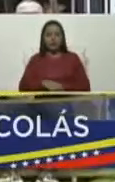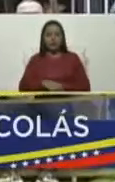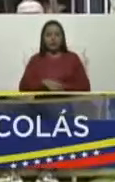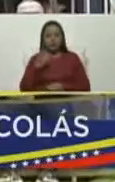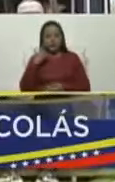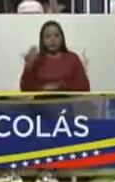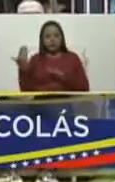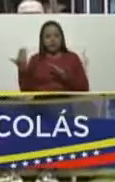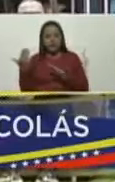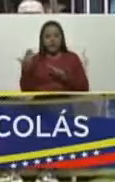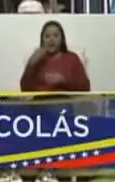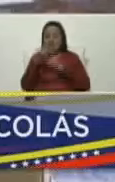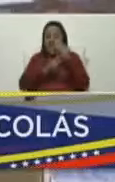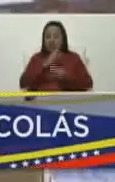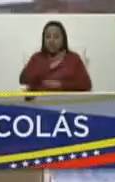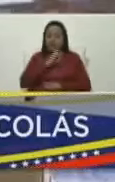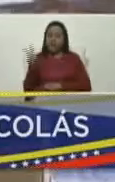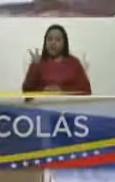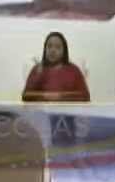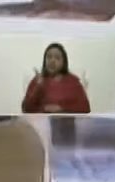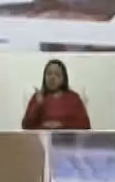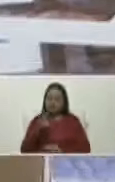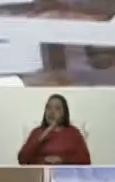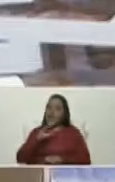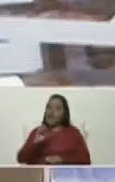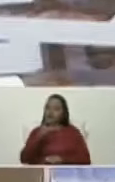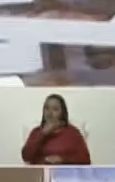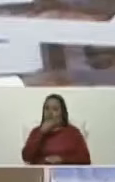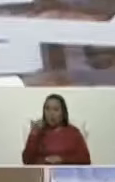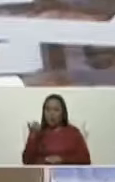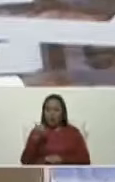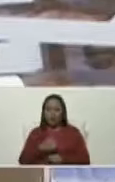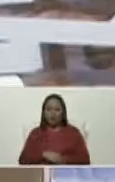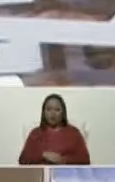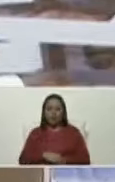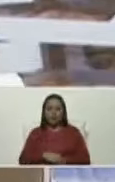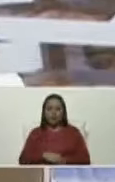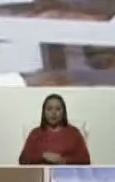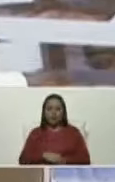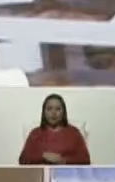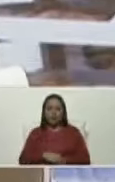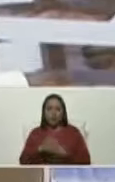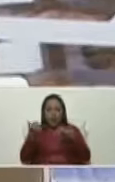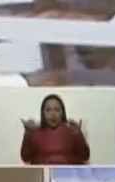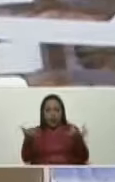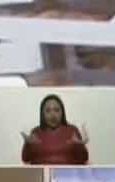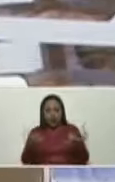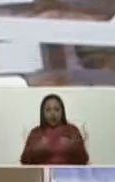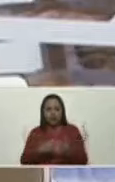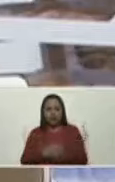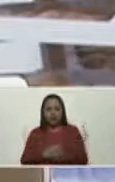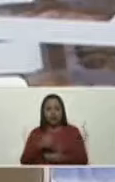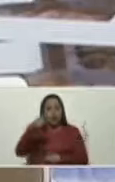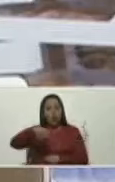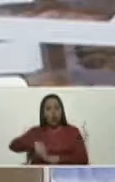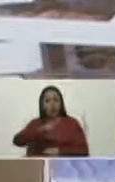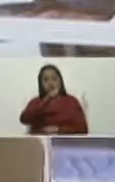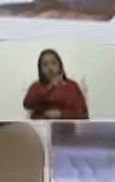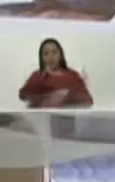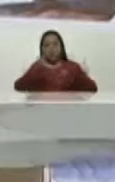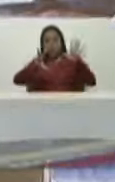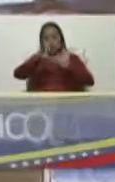Daniela, si es hecho en Venezuela, es mejor. Así que hoy, 18 de